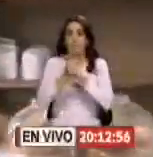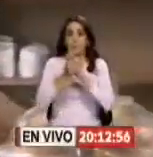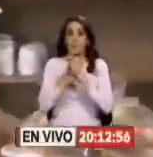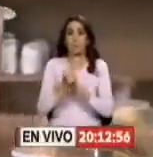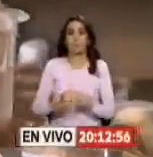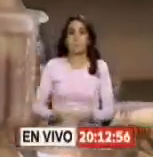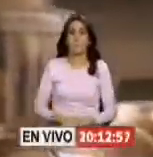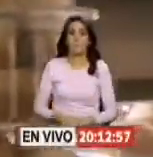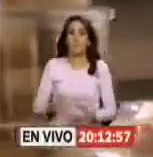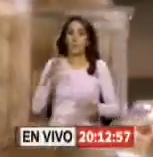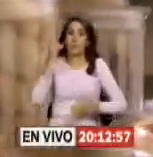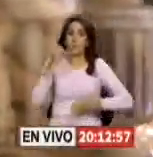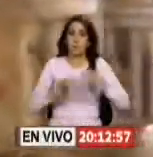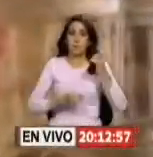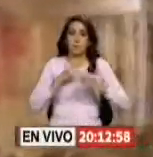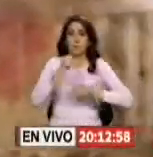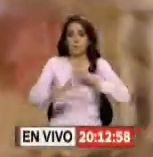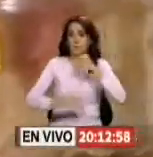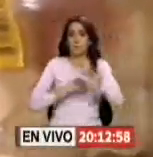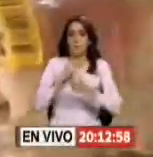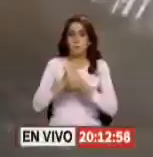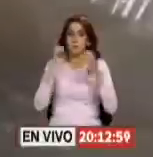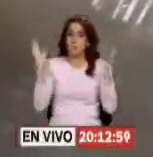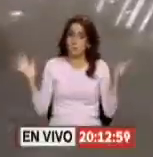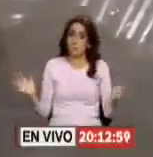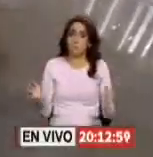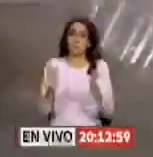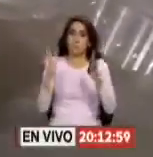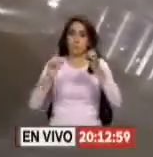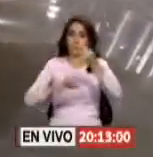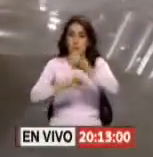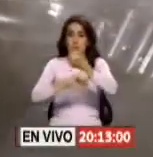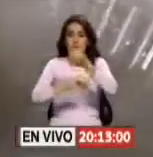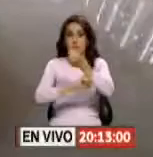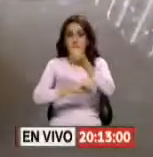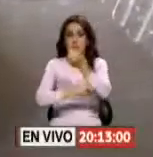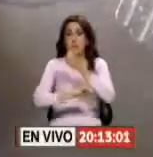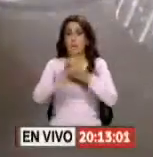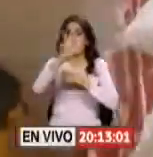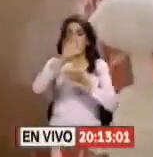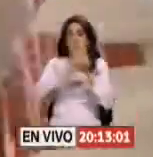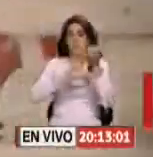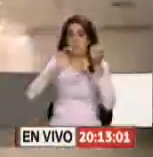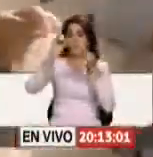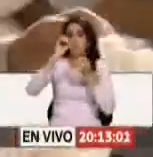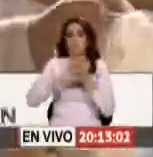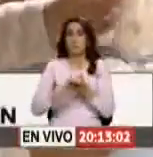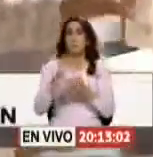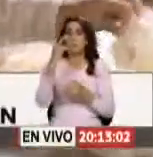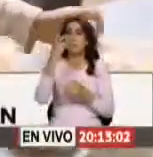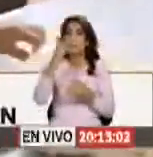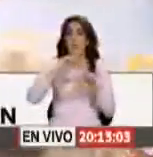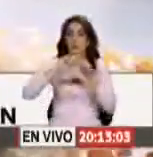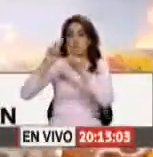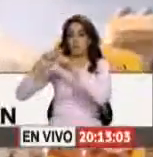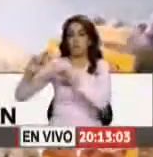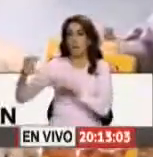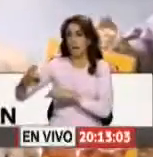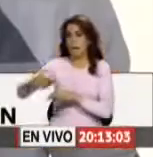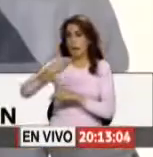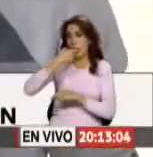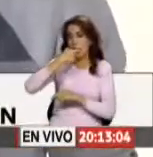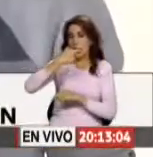Durante el último año, ellos buscan fortalecer su negocio. Son tres hermanos que se dedican a la elaboración de 12 variedades de galletas.